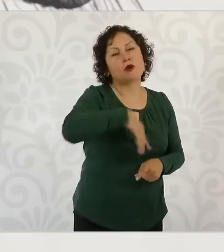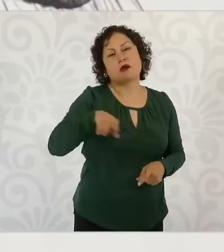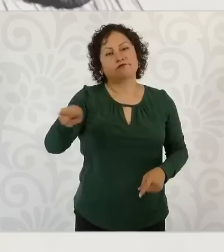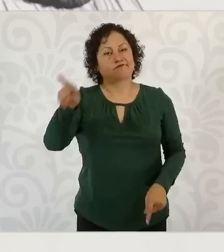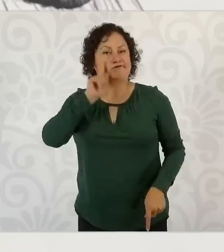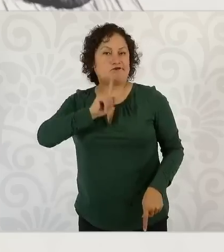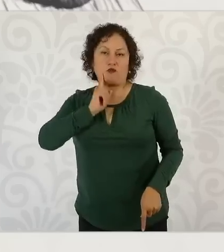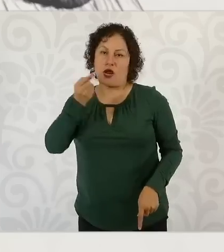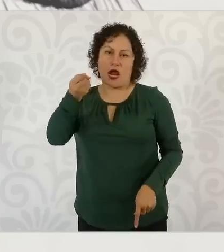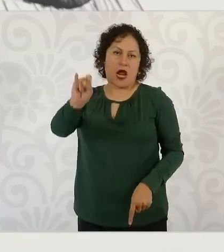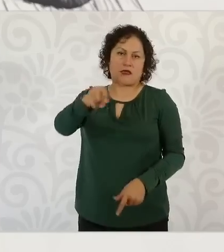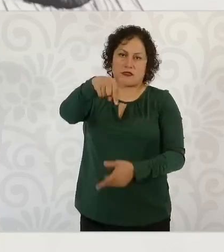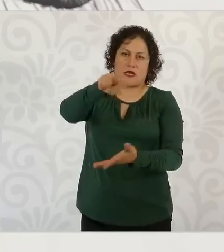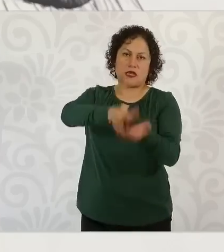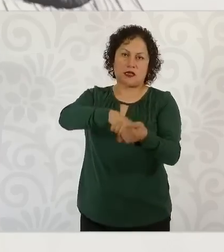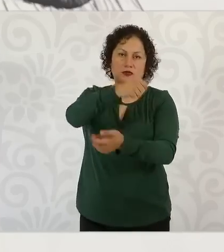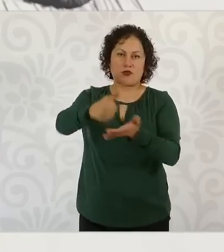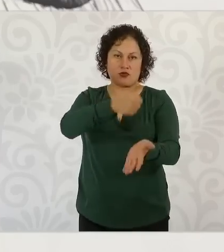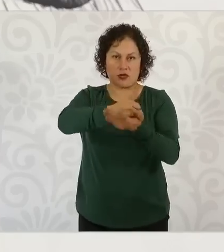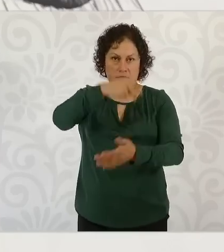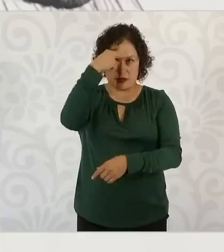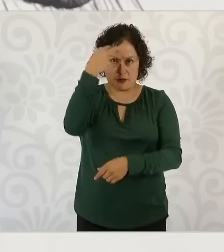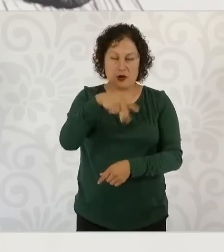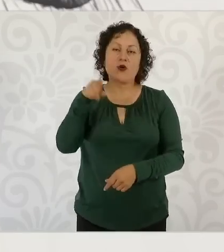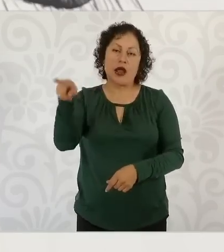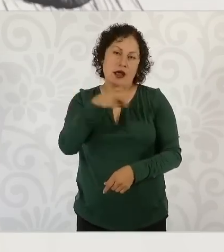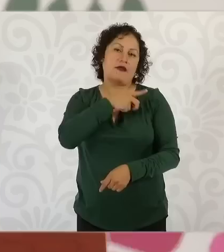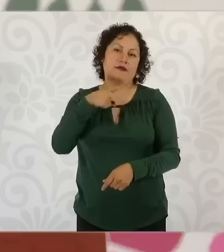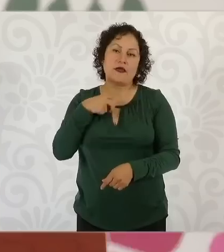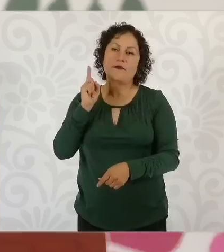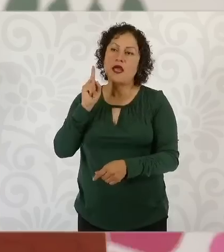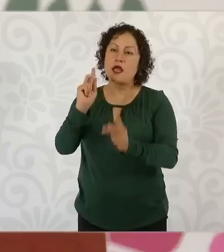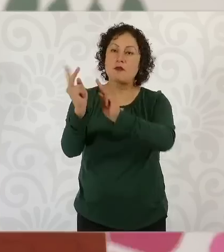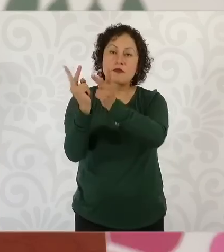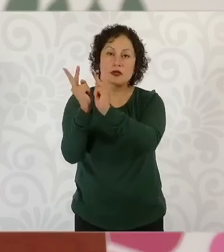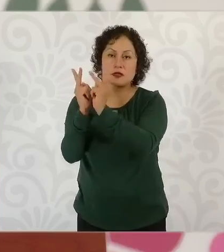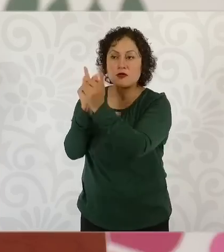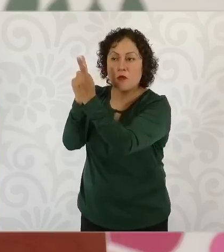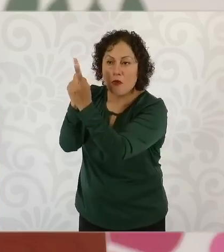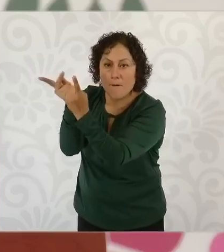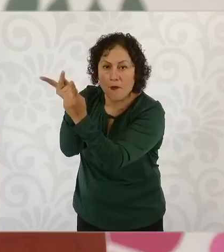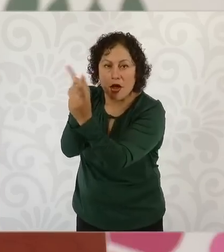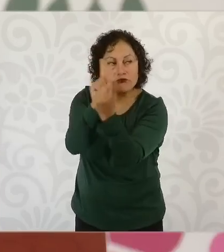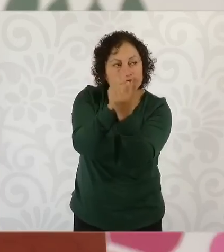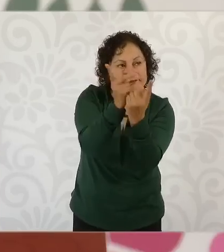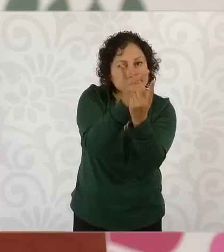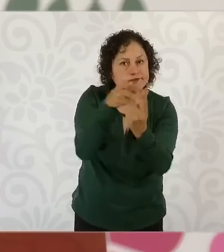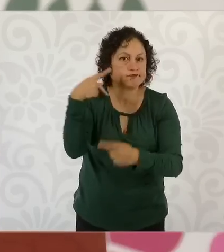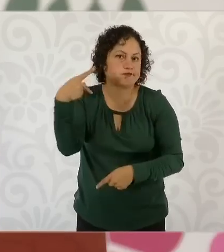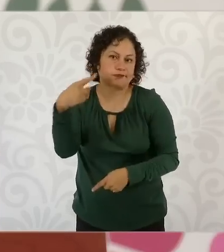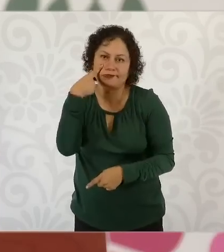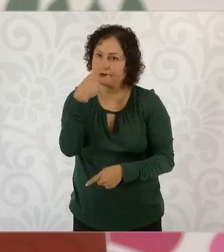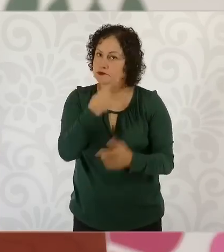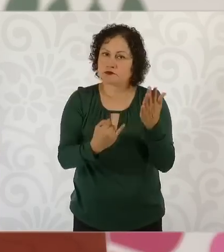no, no se podría gobernar la ciudad, pues tiene que consultar a los vecinos y ver que estén de acuerdo. Pero es una decisión de ella y